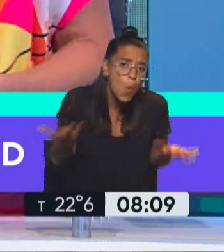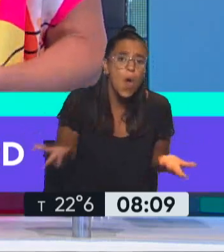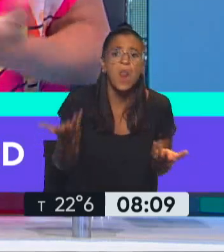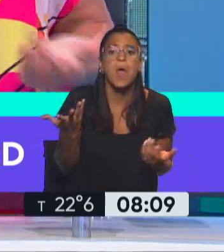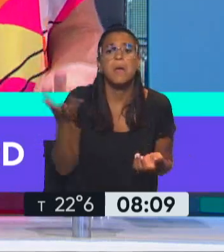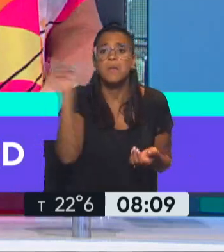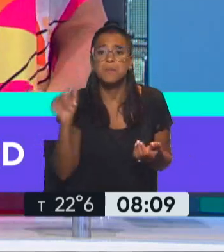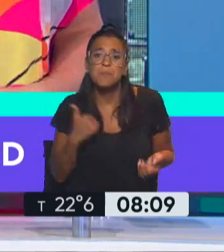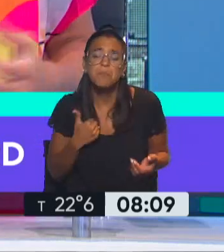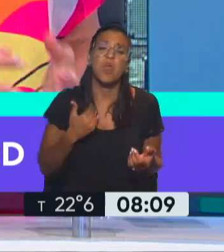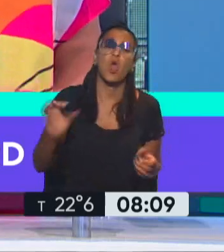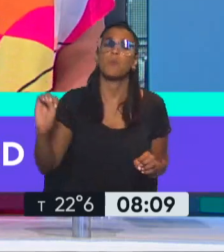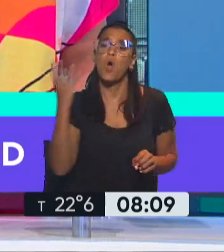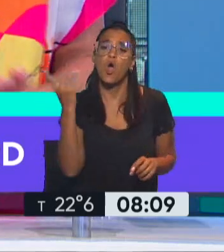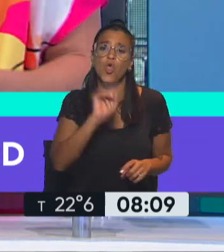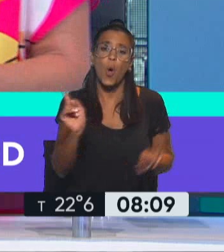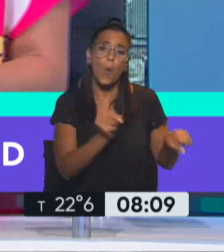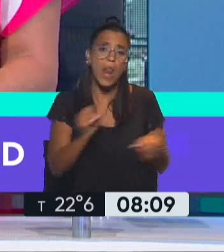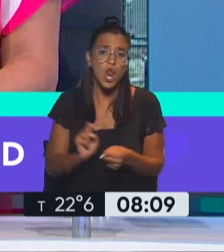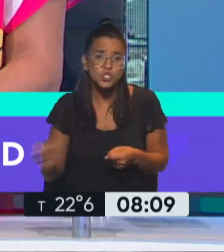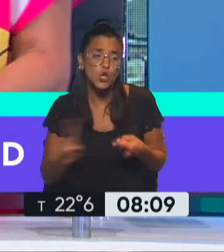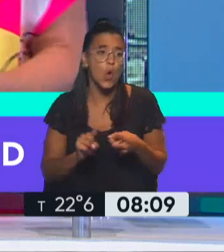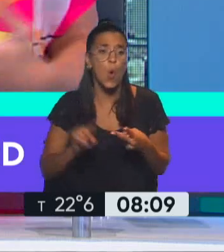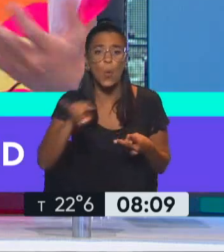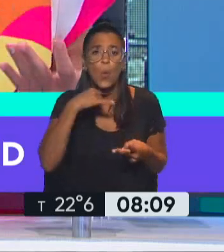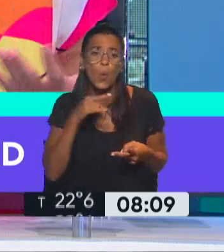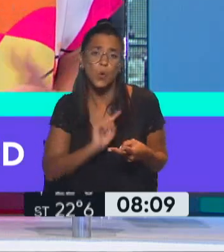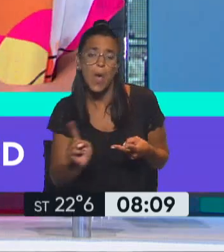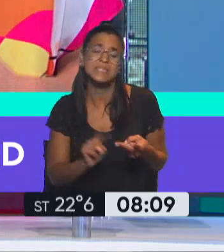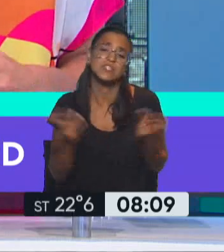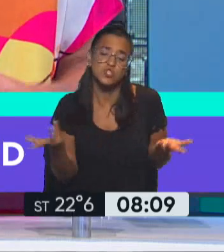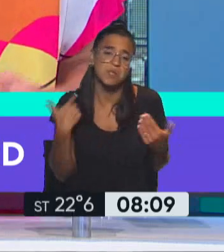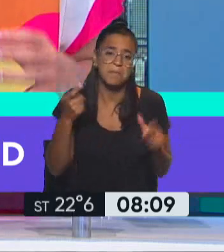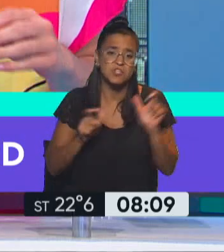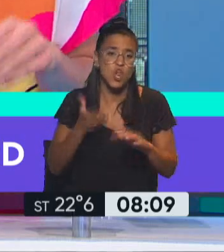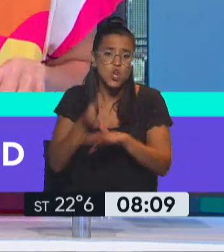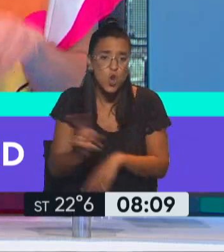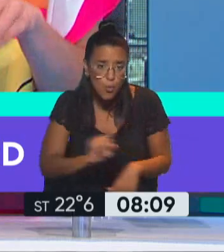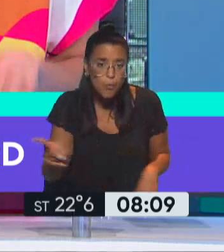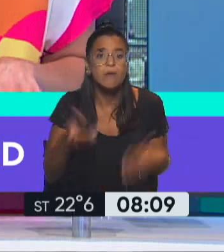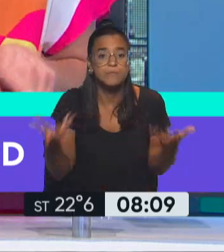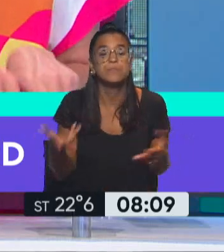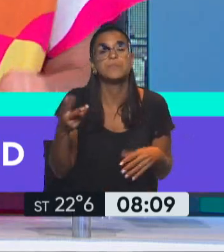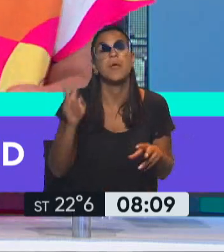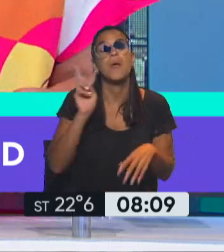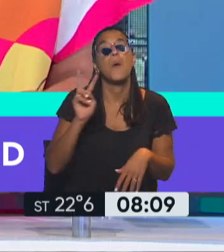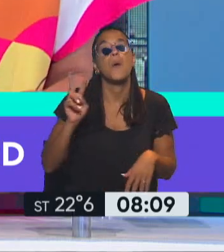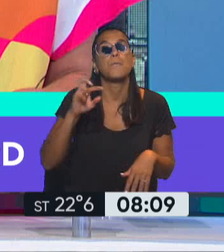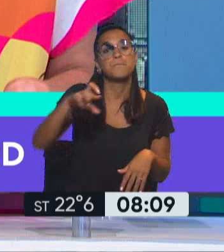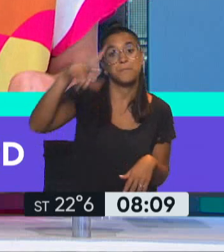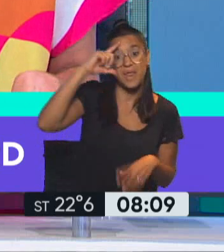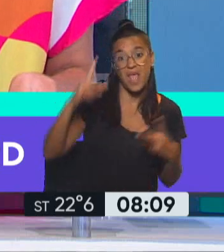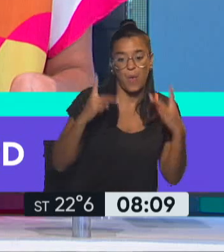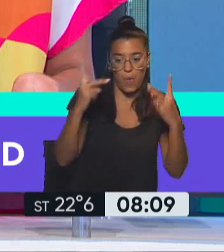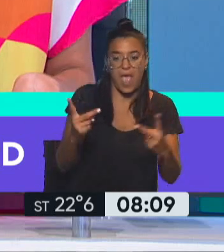hay en el país pero como no están de moda no se nos son bariloche no son jujuy bueno en la gente no va tanto bueno que haya previa gente para esos destinos